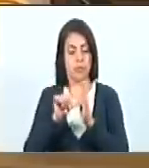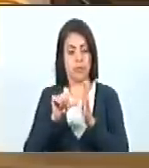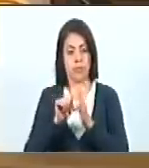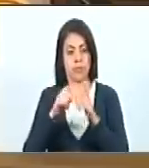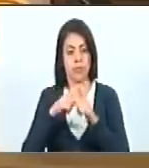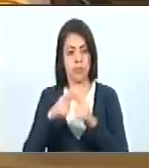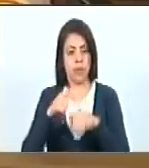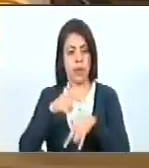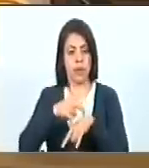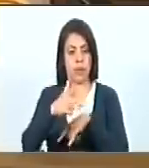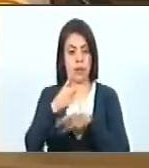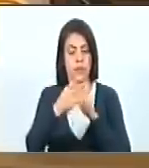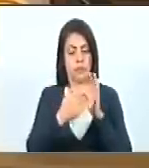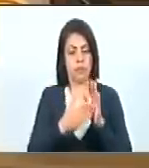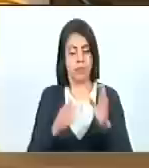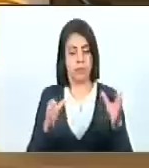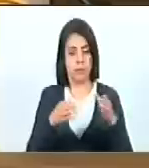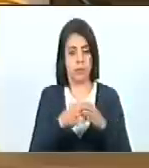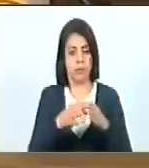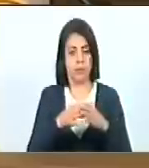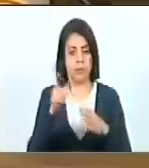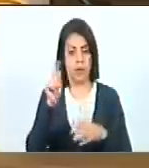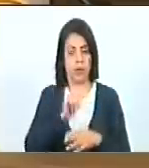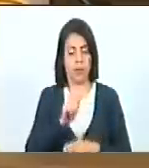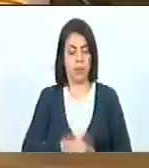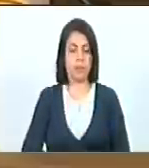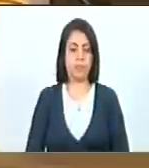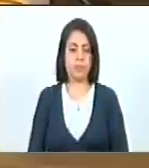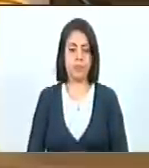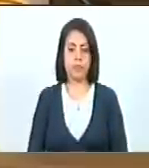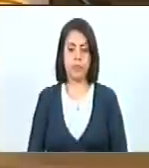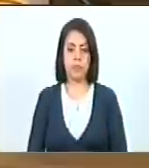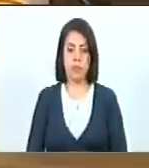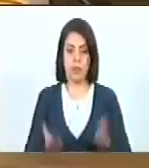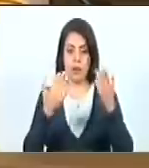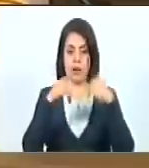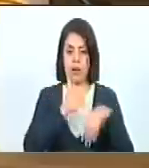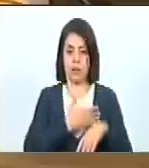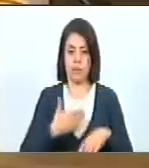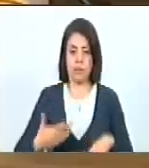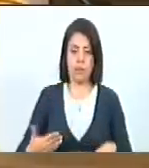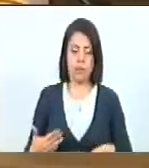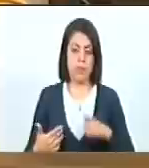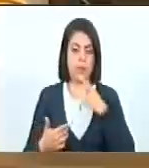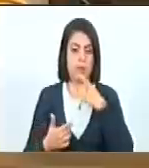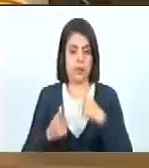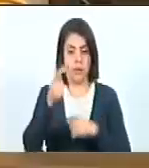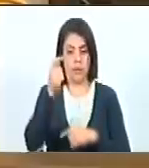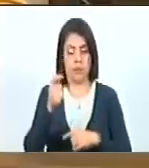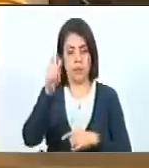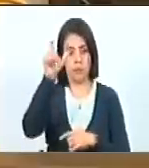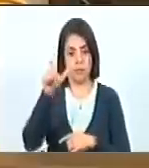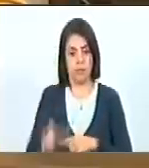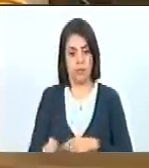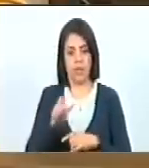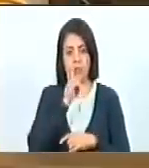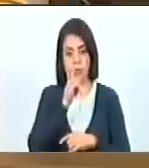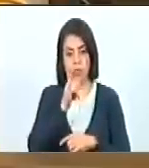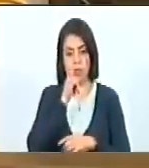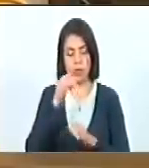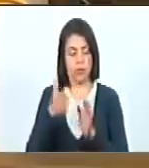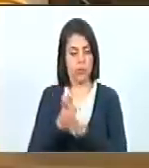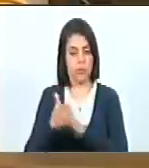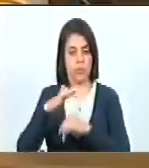periodo ordinario de sesiones del mes. Seguidamente, el presidente cedió el derecho de palabra para puntos de